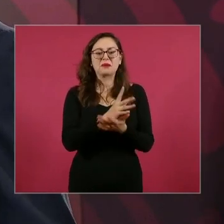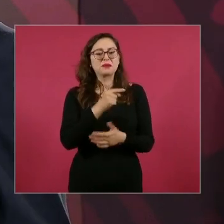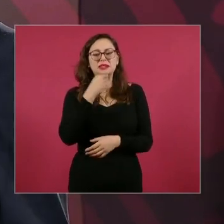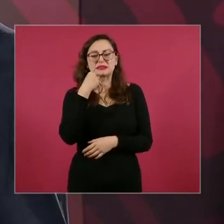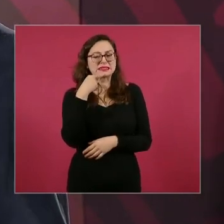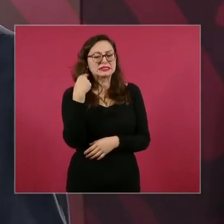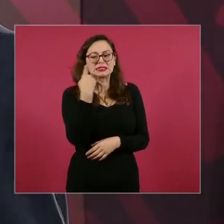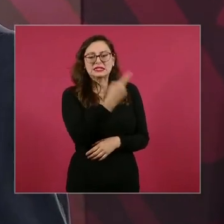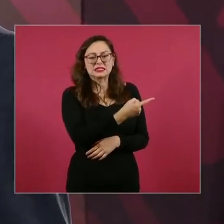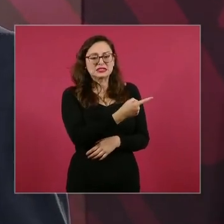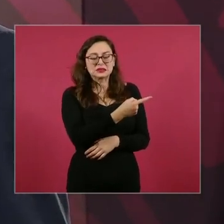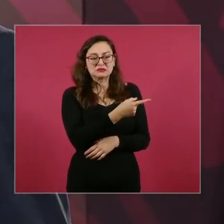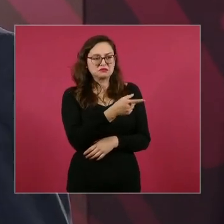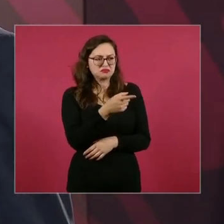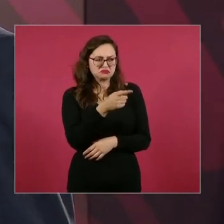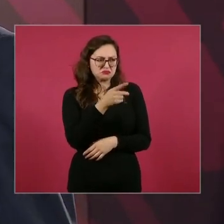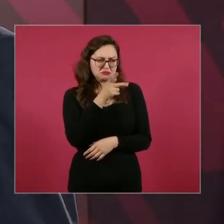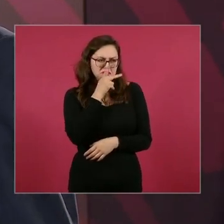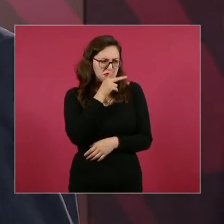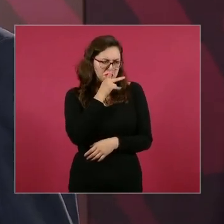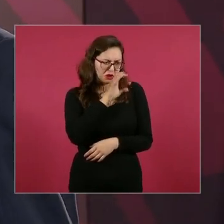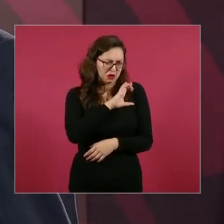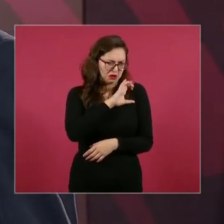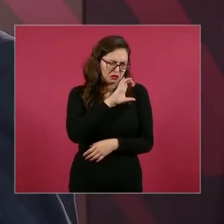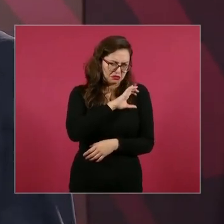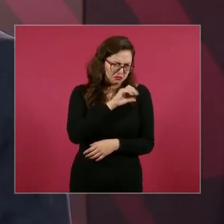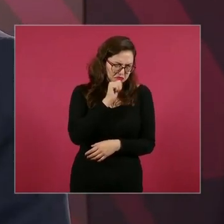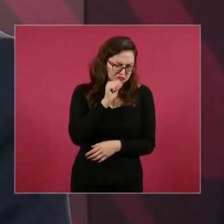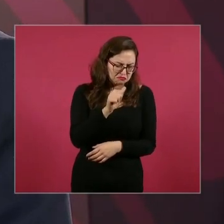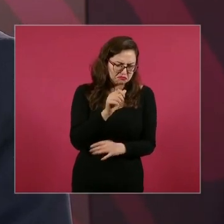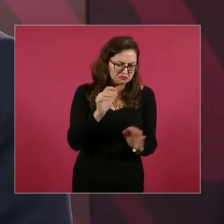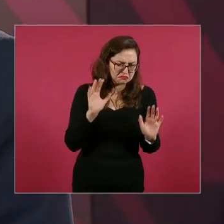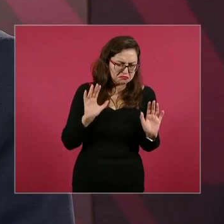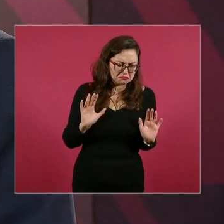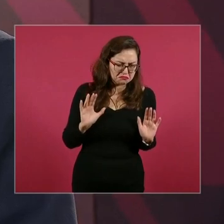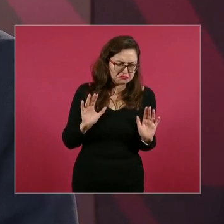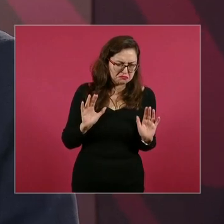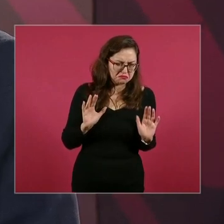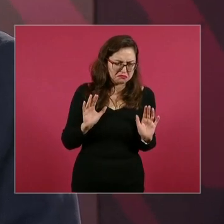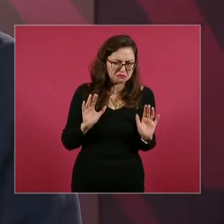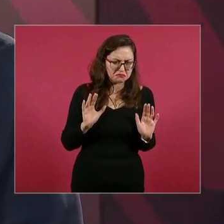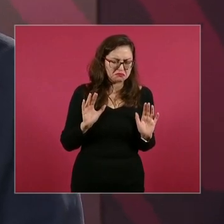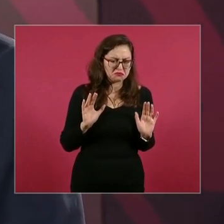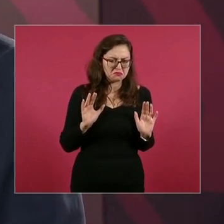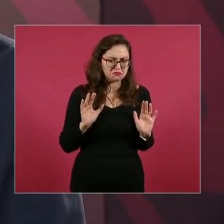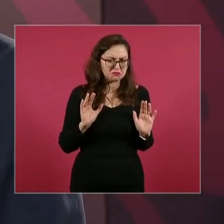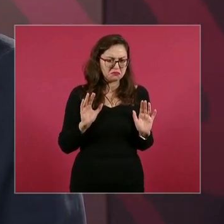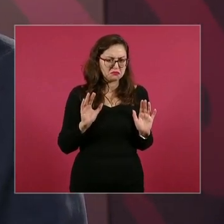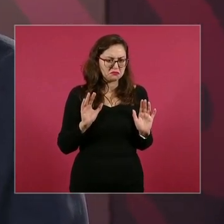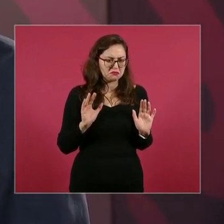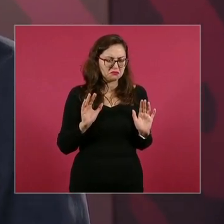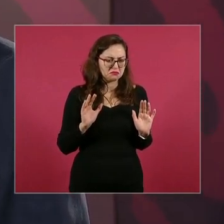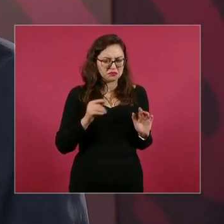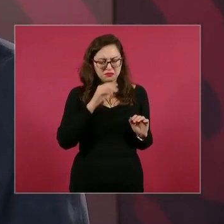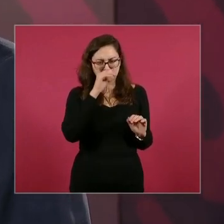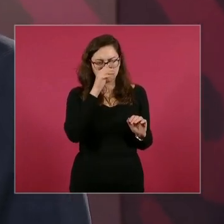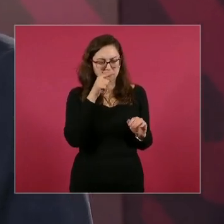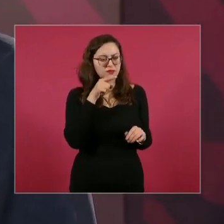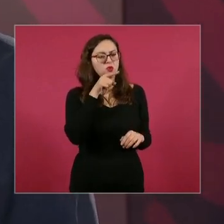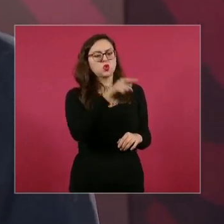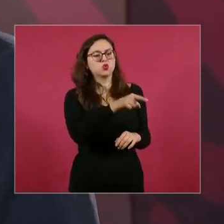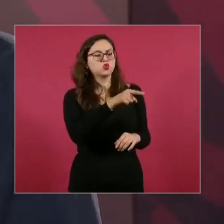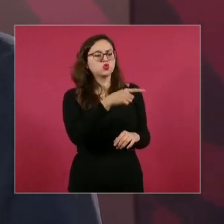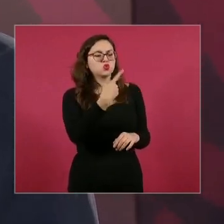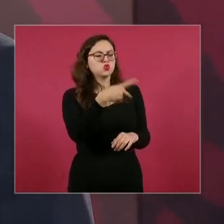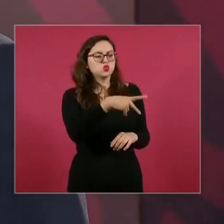diles no quieres a mi papá este tú seguramente